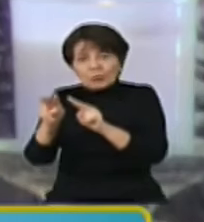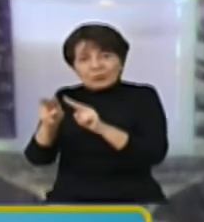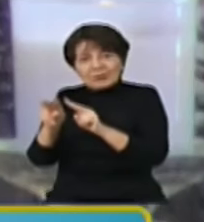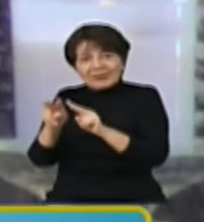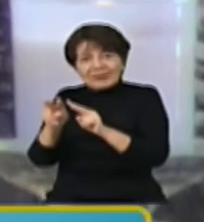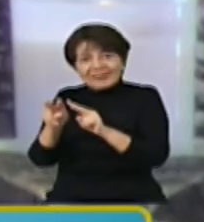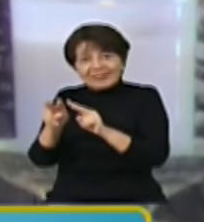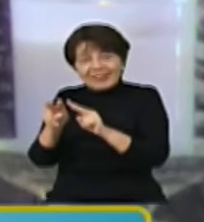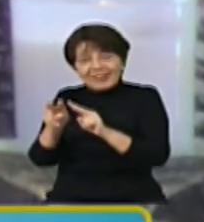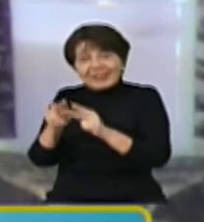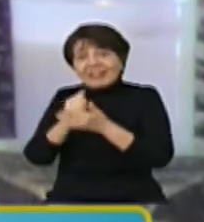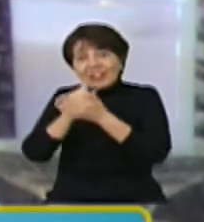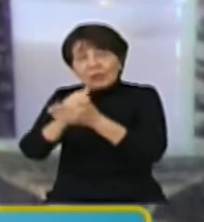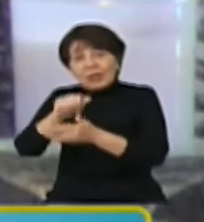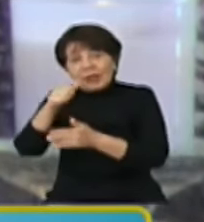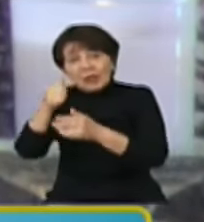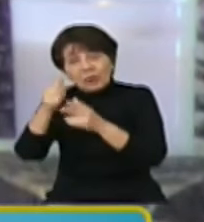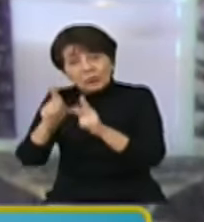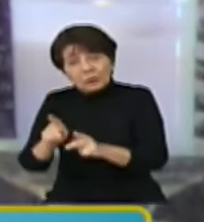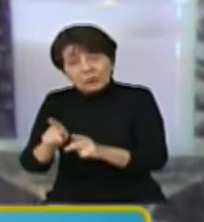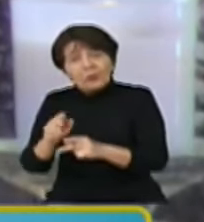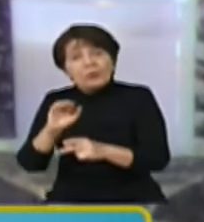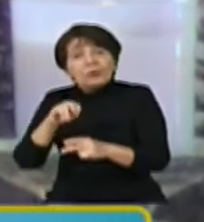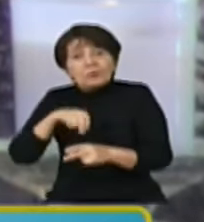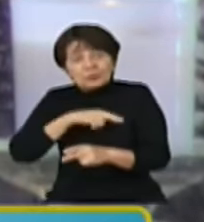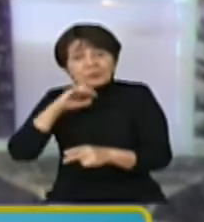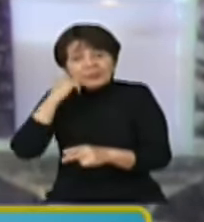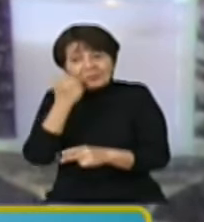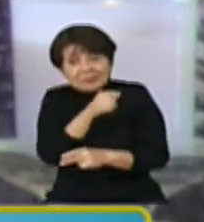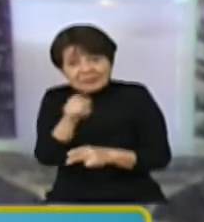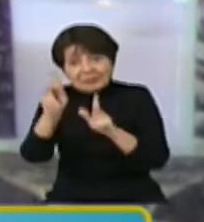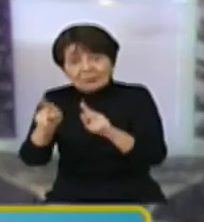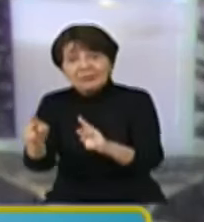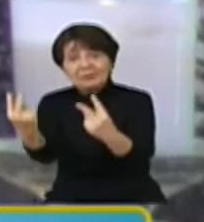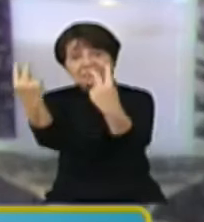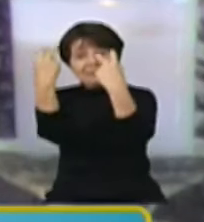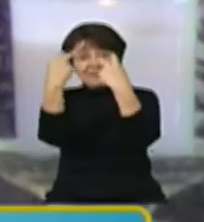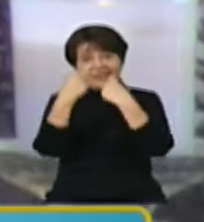quisiéramos que ellos nos miraran a nosotros.